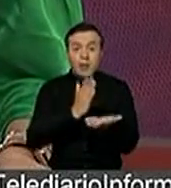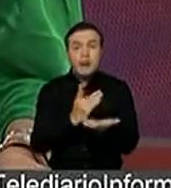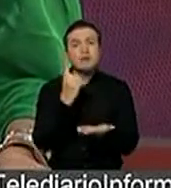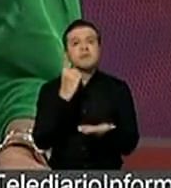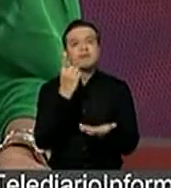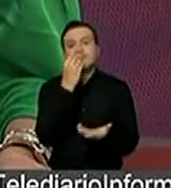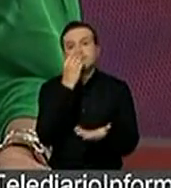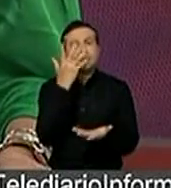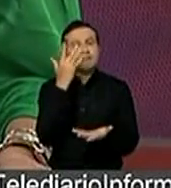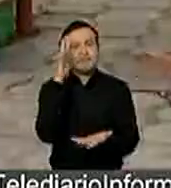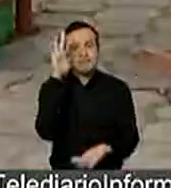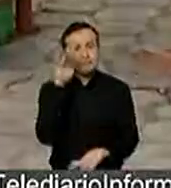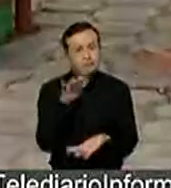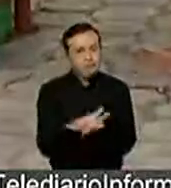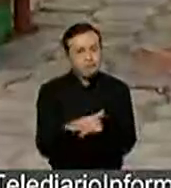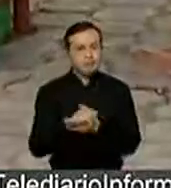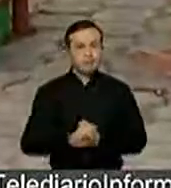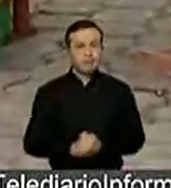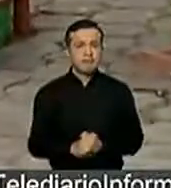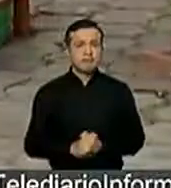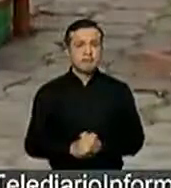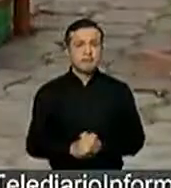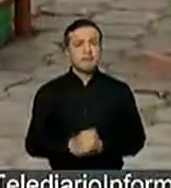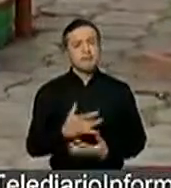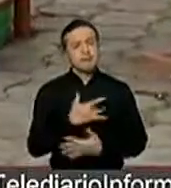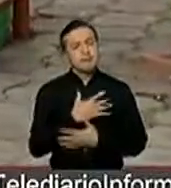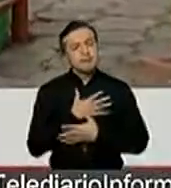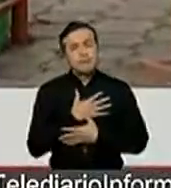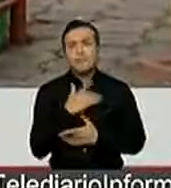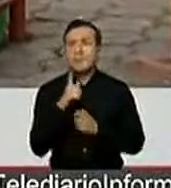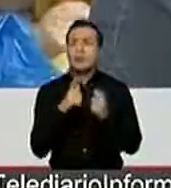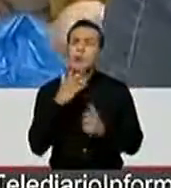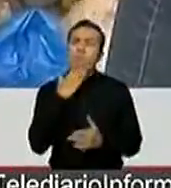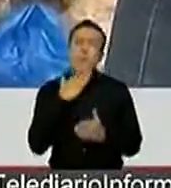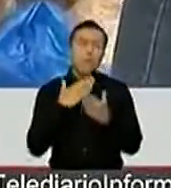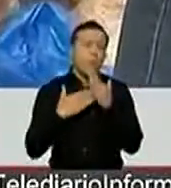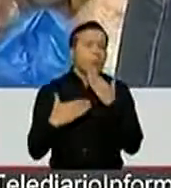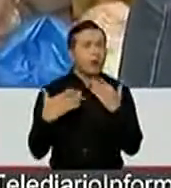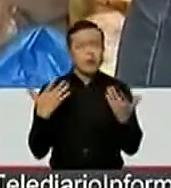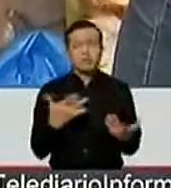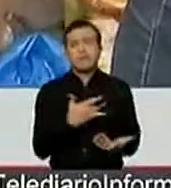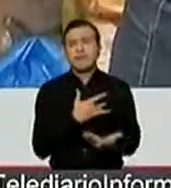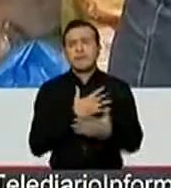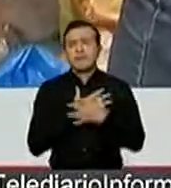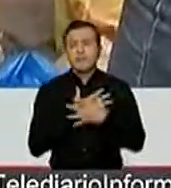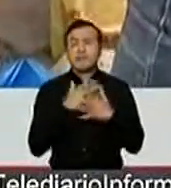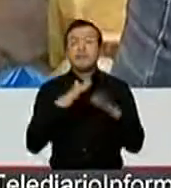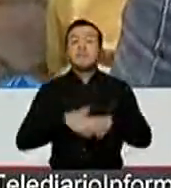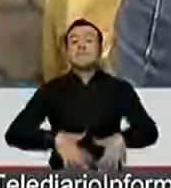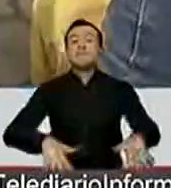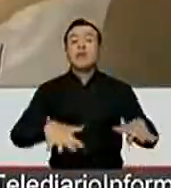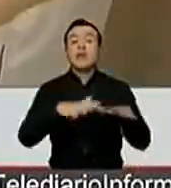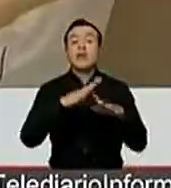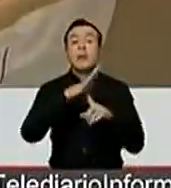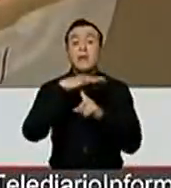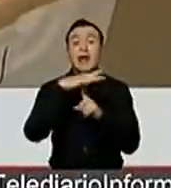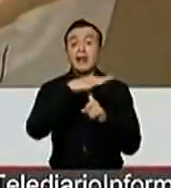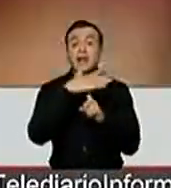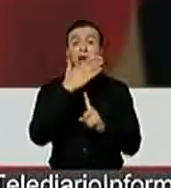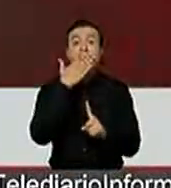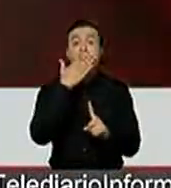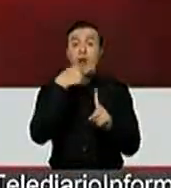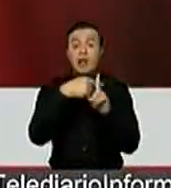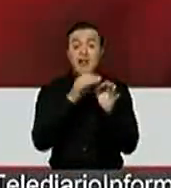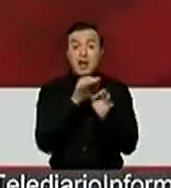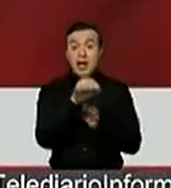afectados. Las manos caritativas, las de bondad, se hacen sentir en el Jardín Botánico de Quito, lugar de acopio